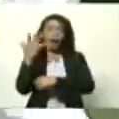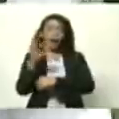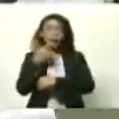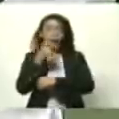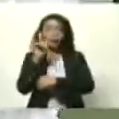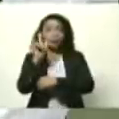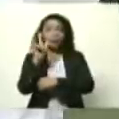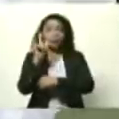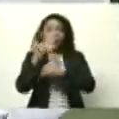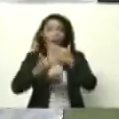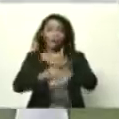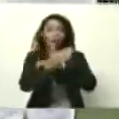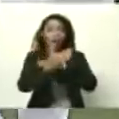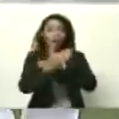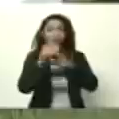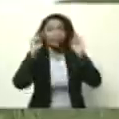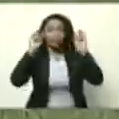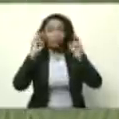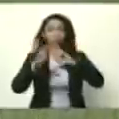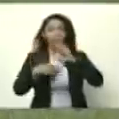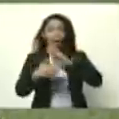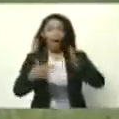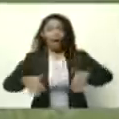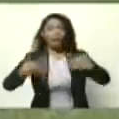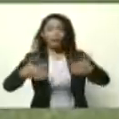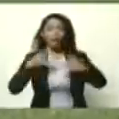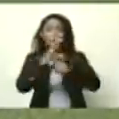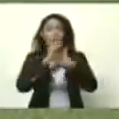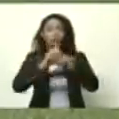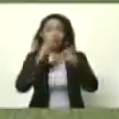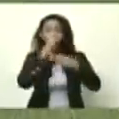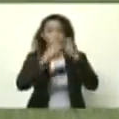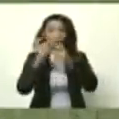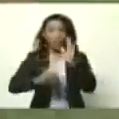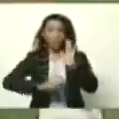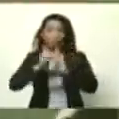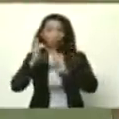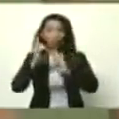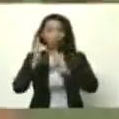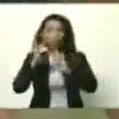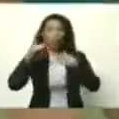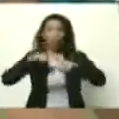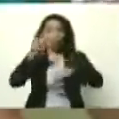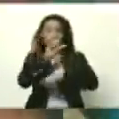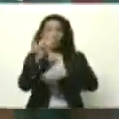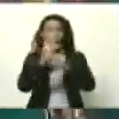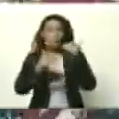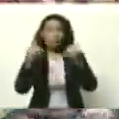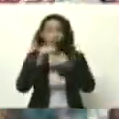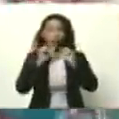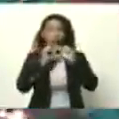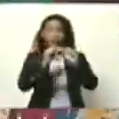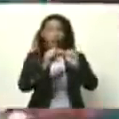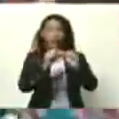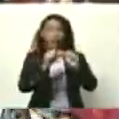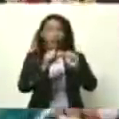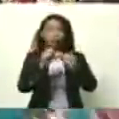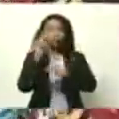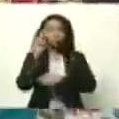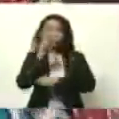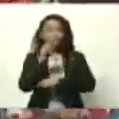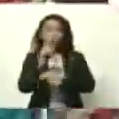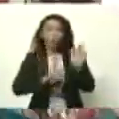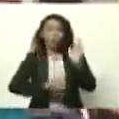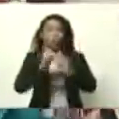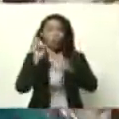también los avances en materia de recreación, cultura y turismo que estuvieron desarrollándose durante esta Semana Mayor. Vamos a continuar observando el